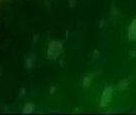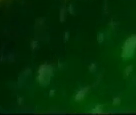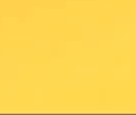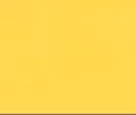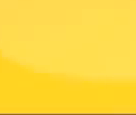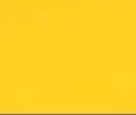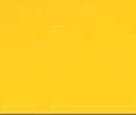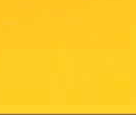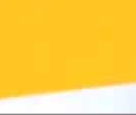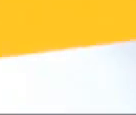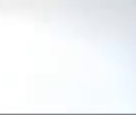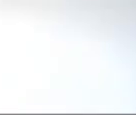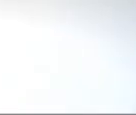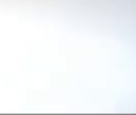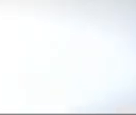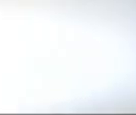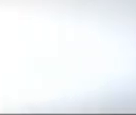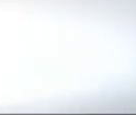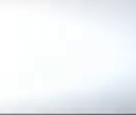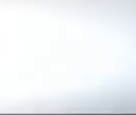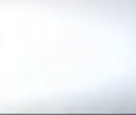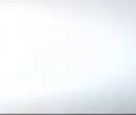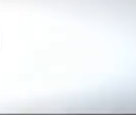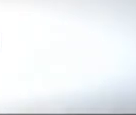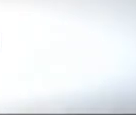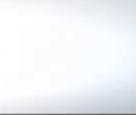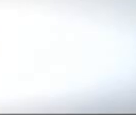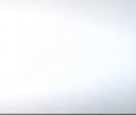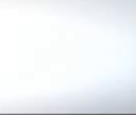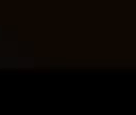UCR, Televisión con Sentido.